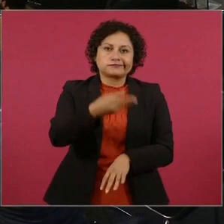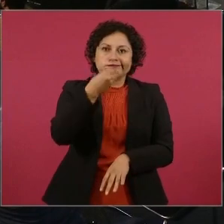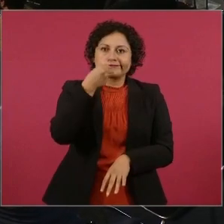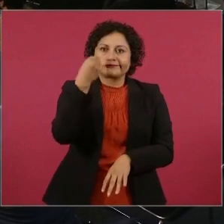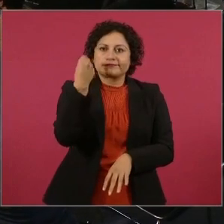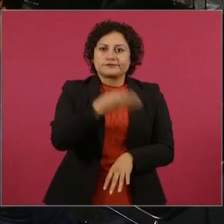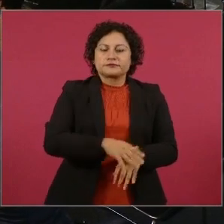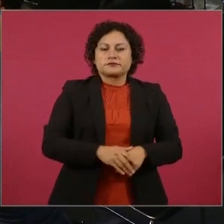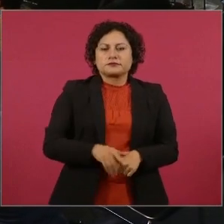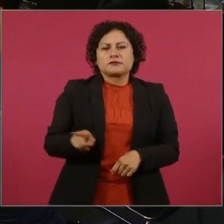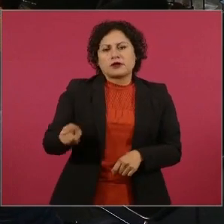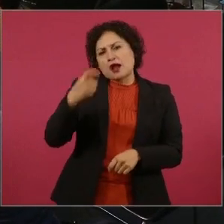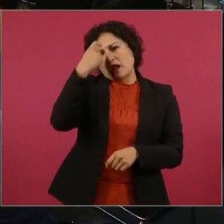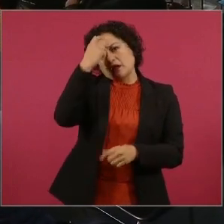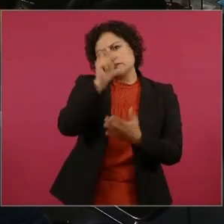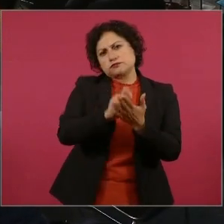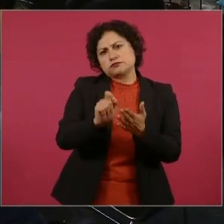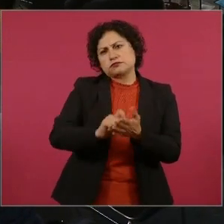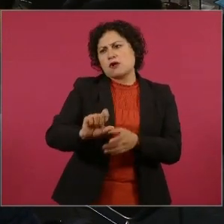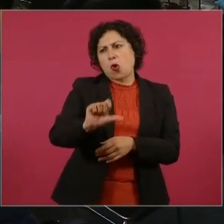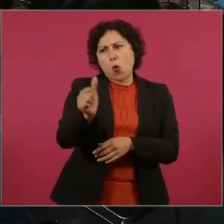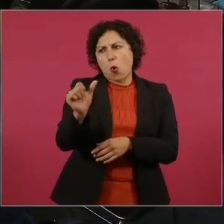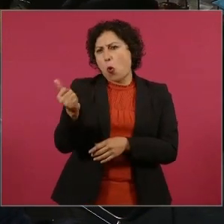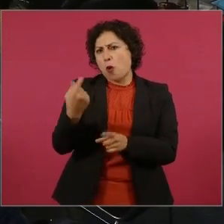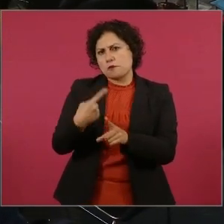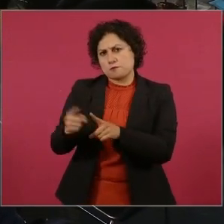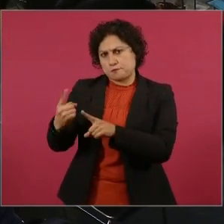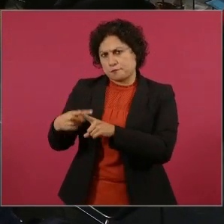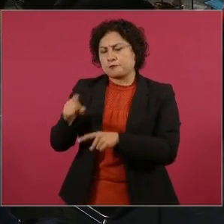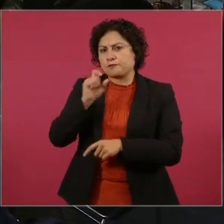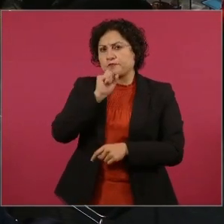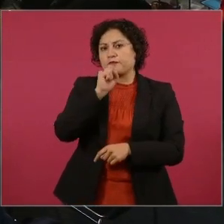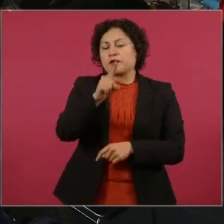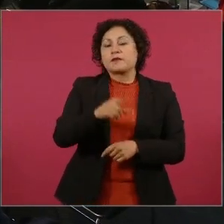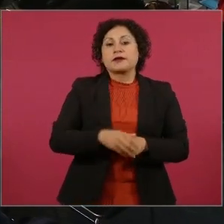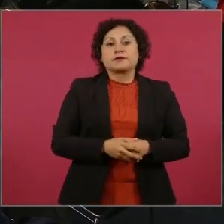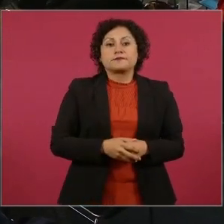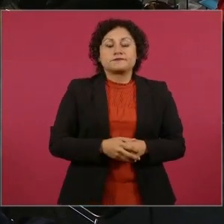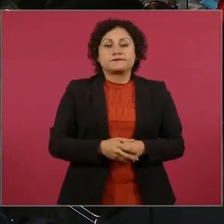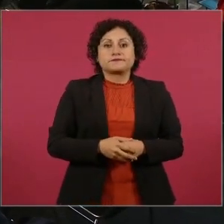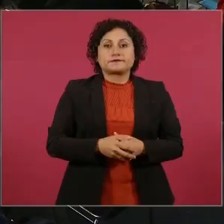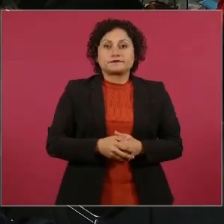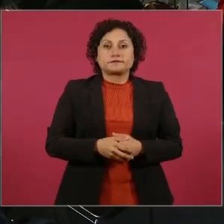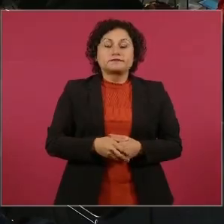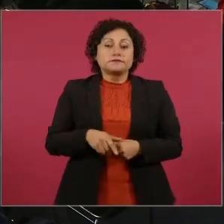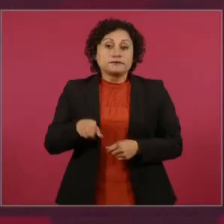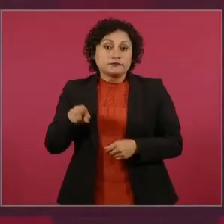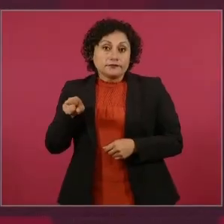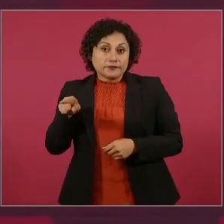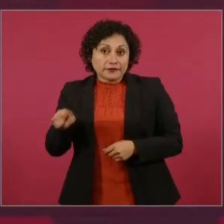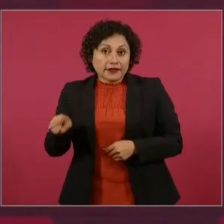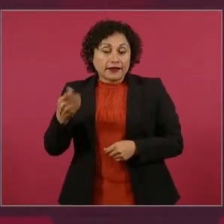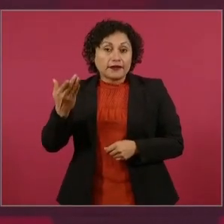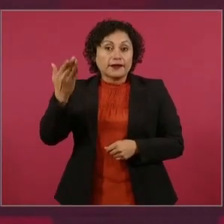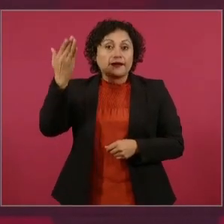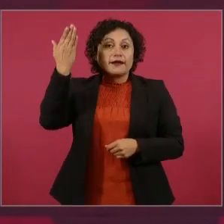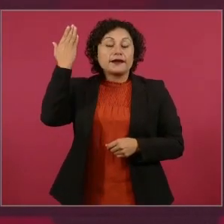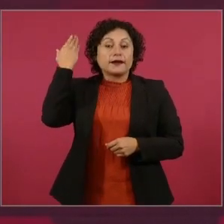otras cosas como se confrontó con el presidente chvez